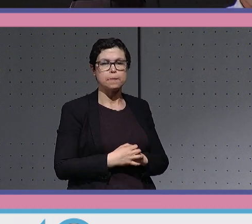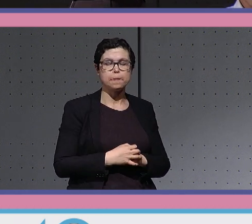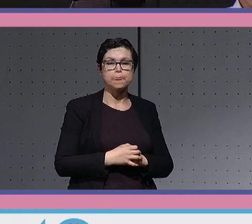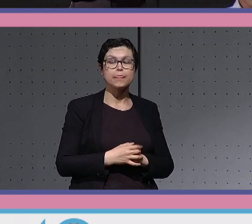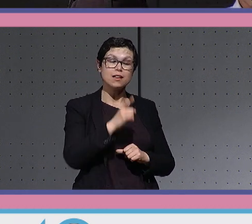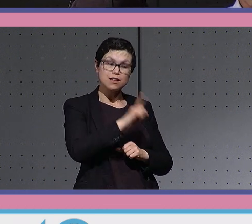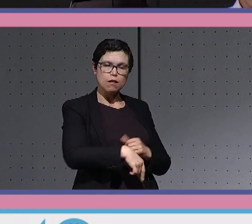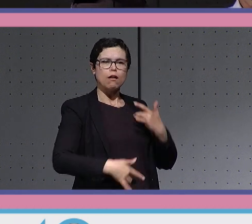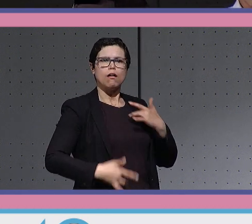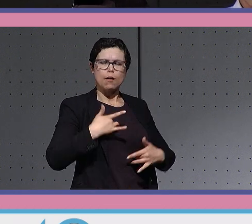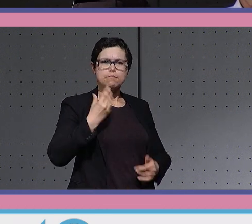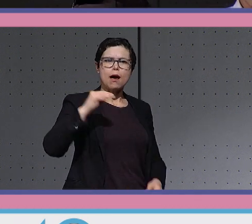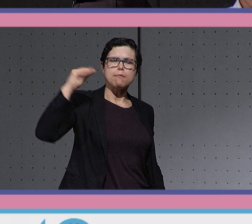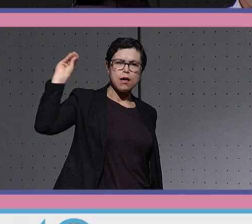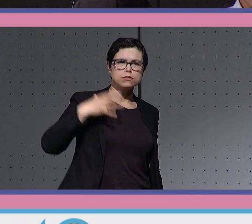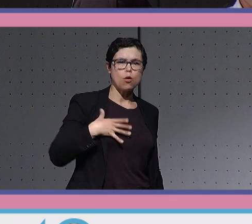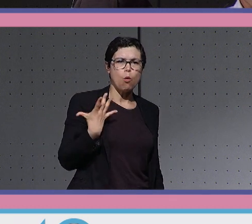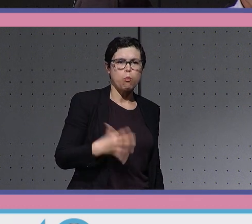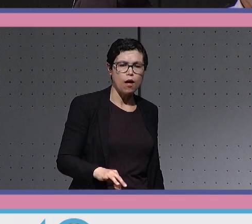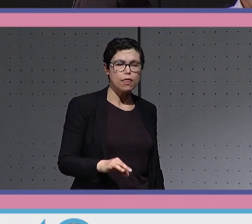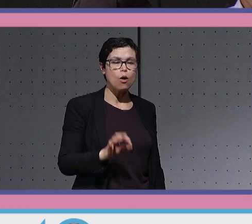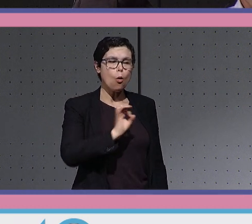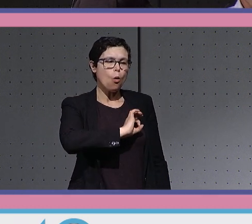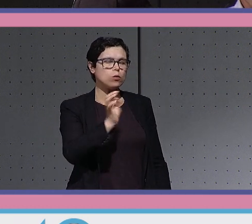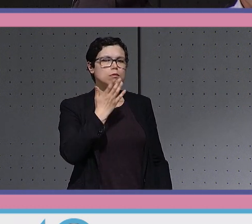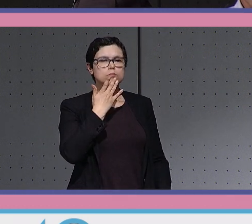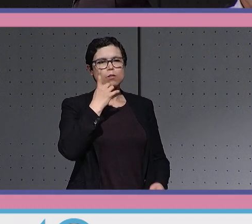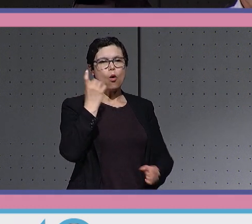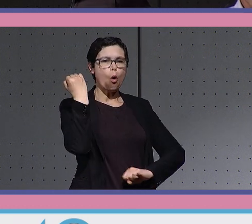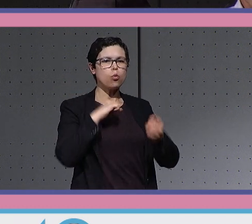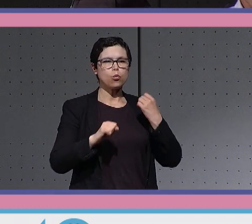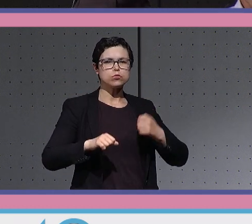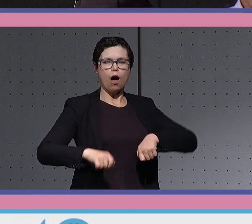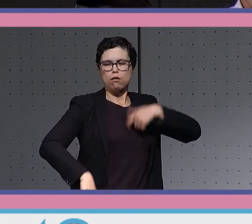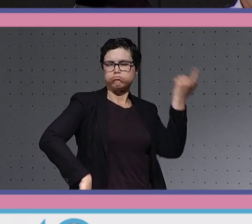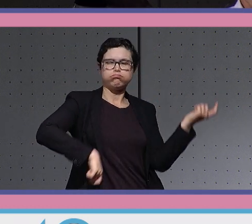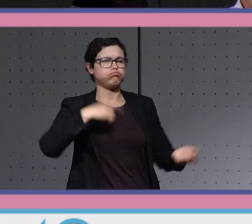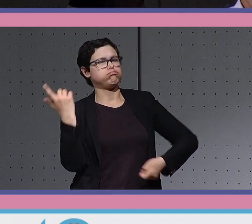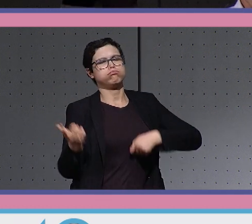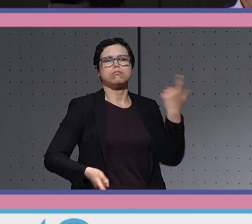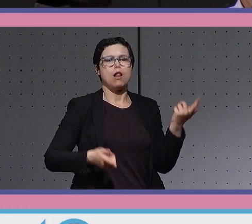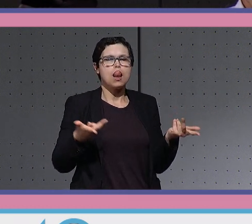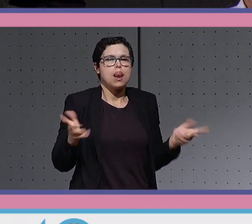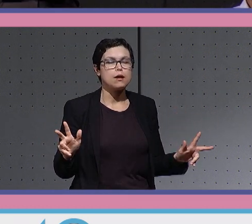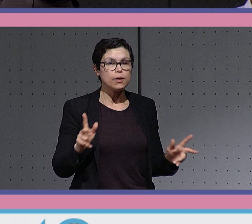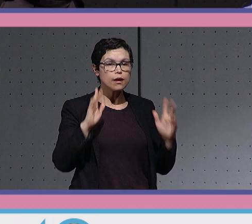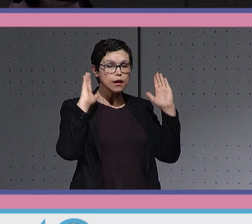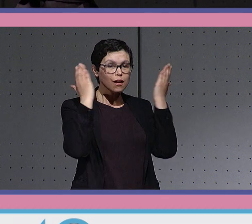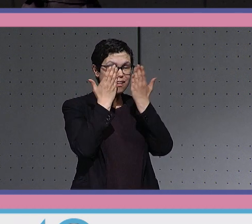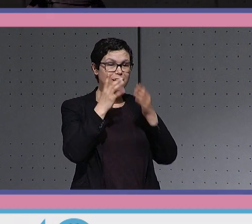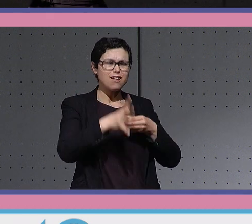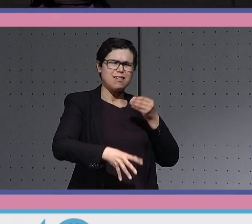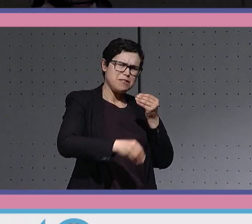efectos secundarios, y algunos de ellos que tienen que ver con la desinhibición conductual en las personas con TEA son